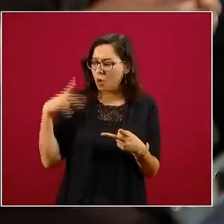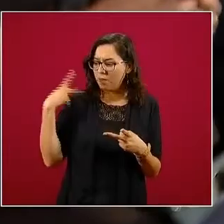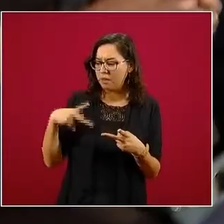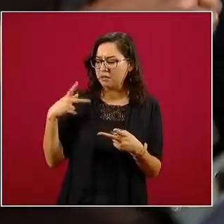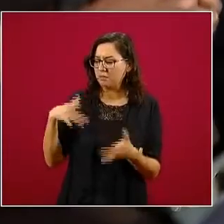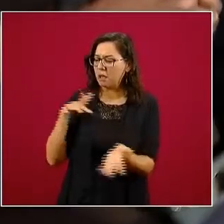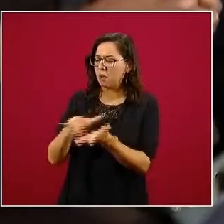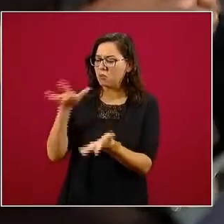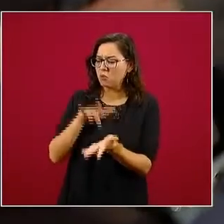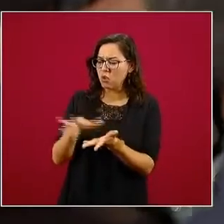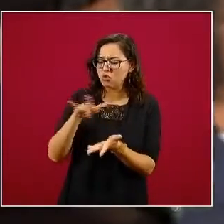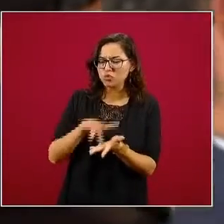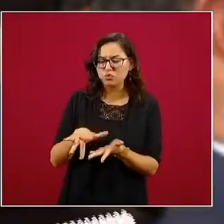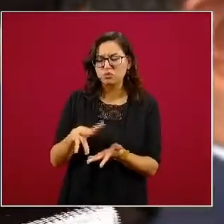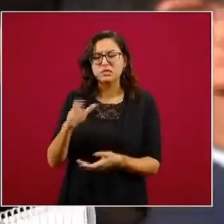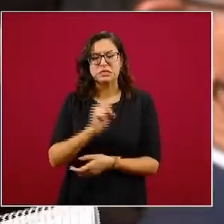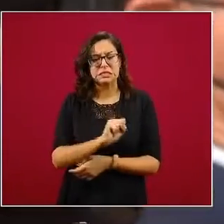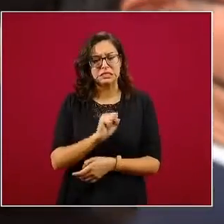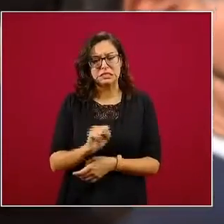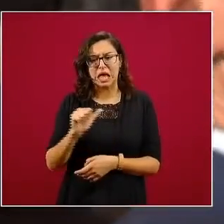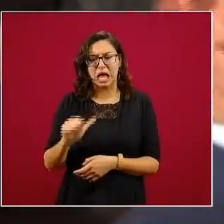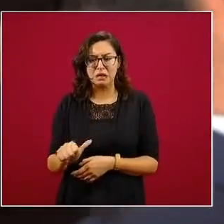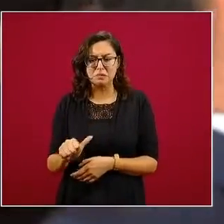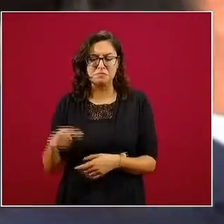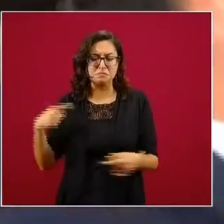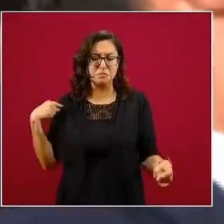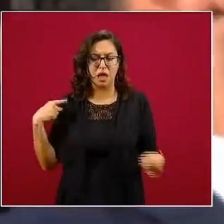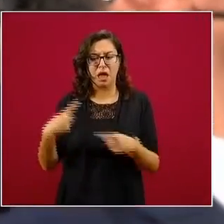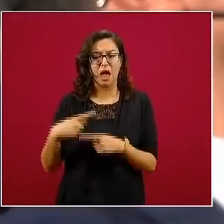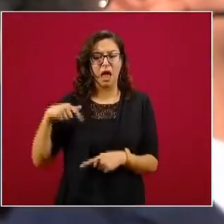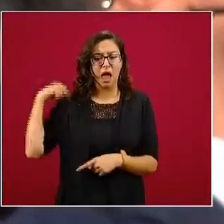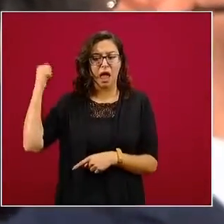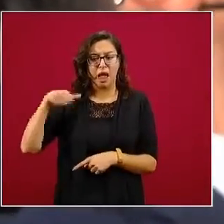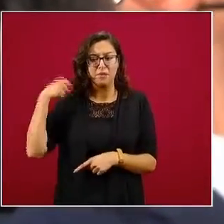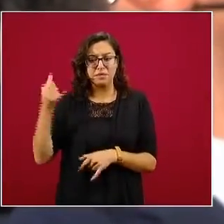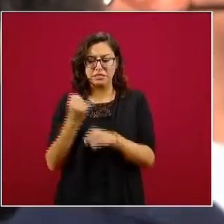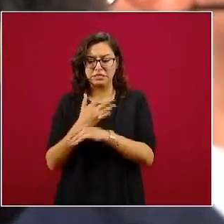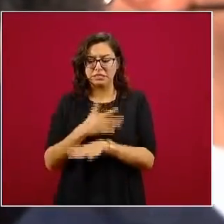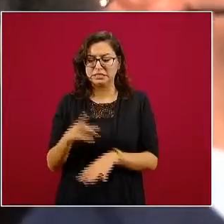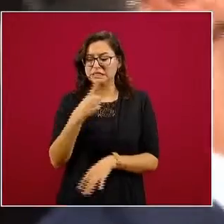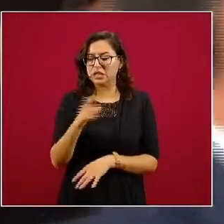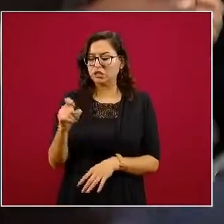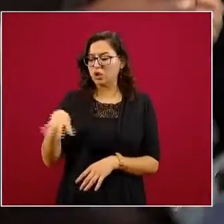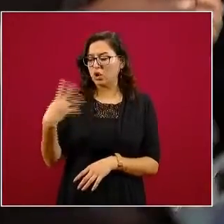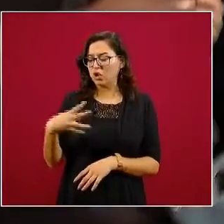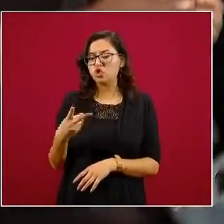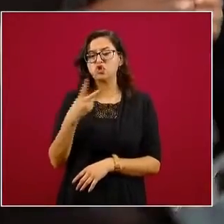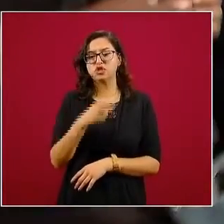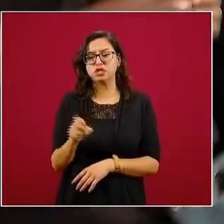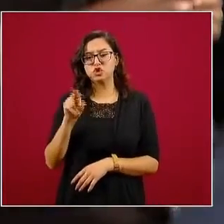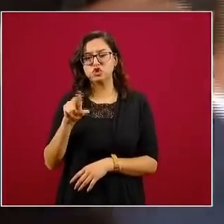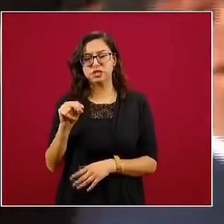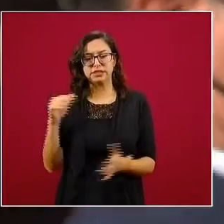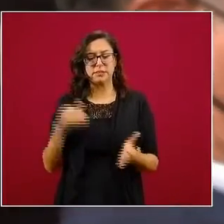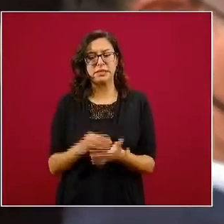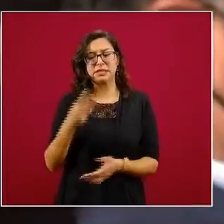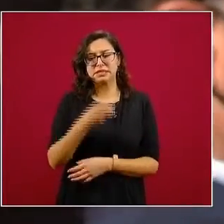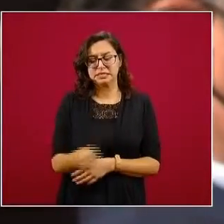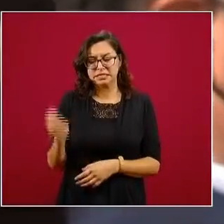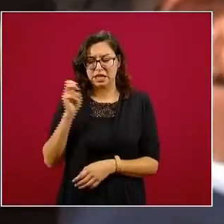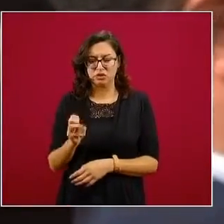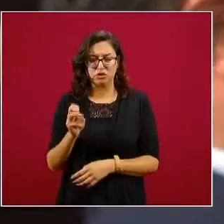puntos de vista enriquece. Así se hace la ciencia, se discuten los proyectos, se discuten los resultados, se analizan y alguien